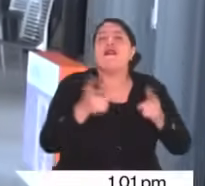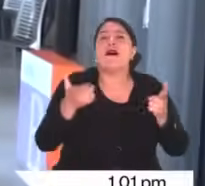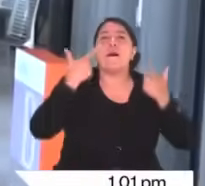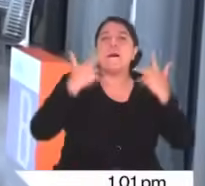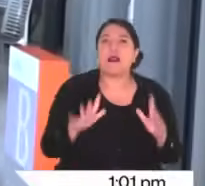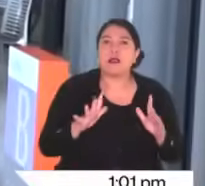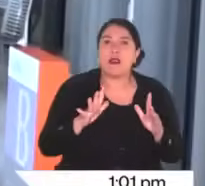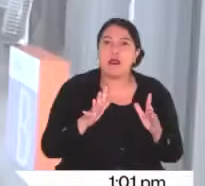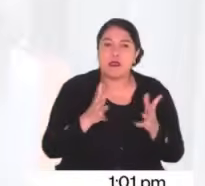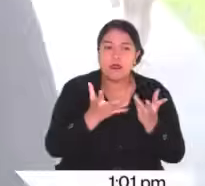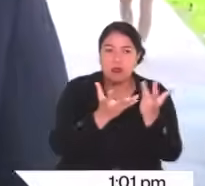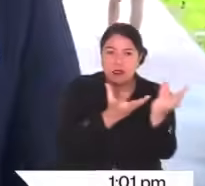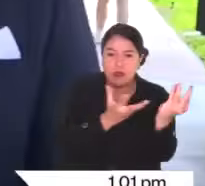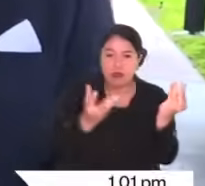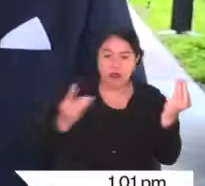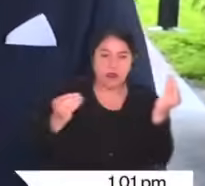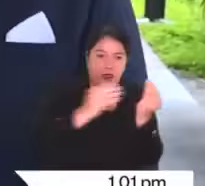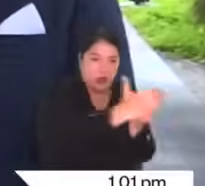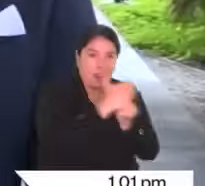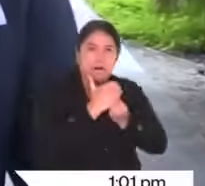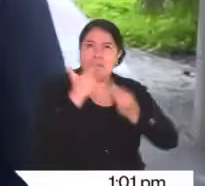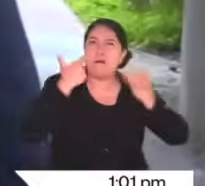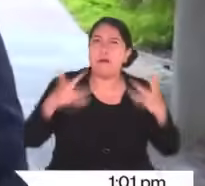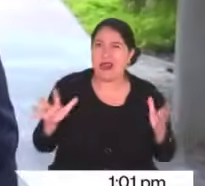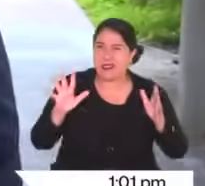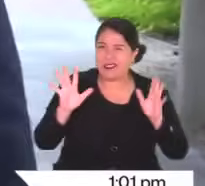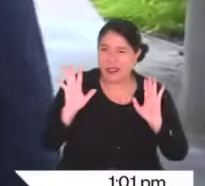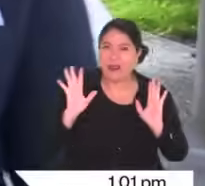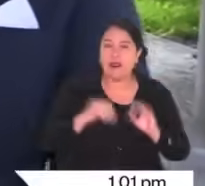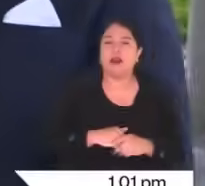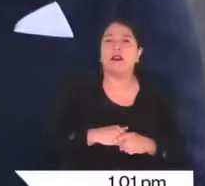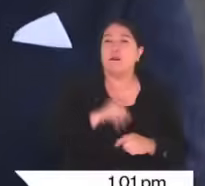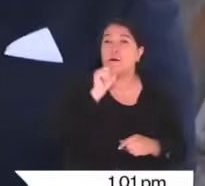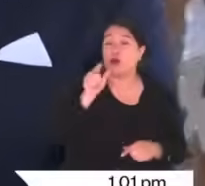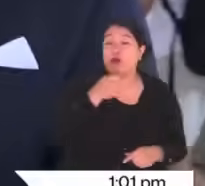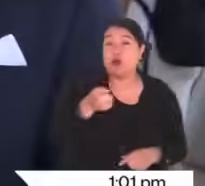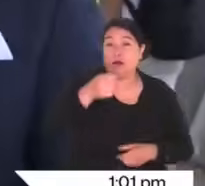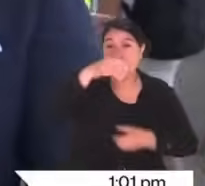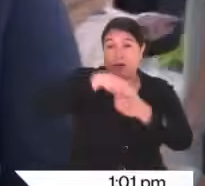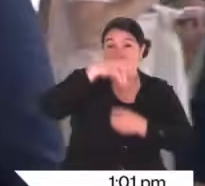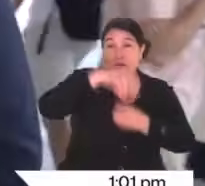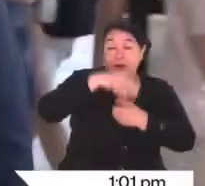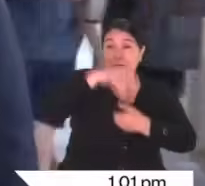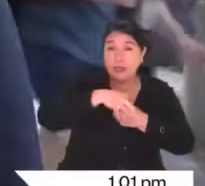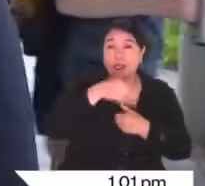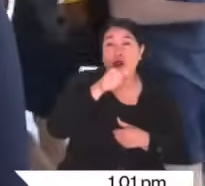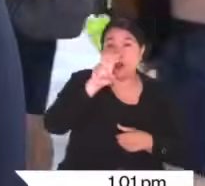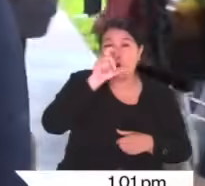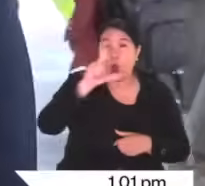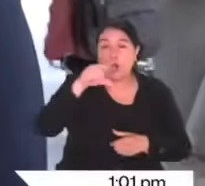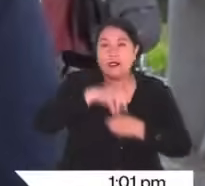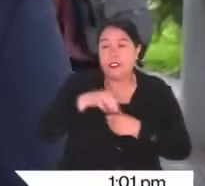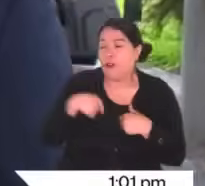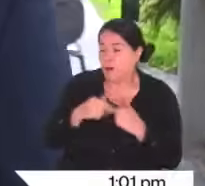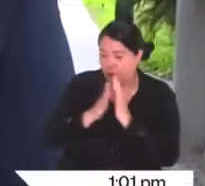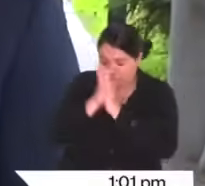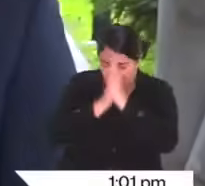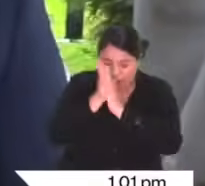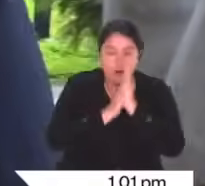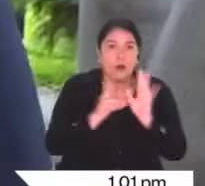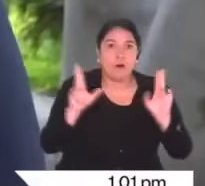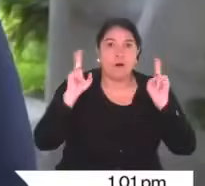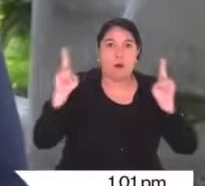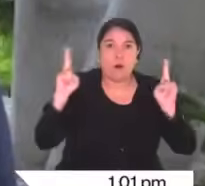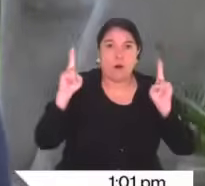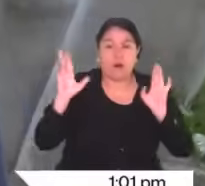secuestrando los sectores qué se espera ese 28 de Julio en esas elecciones yo no tengo expectativas la verdad y y no lo digo